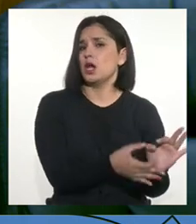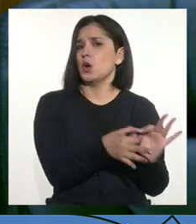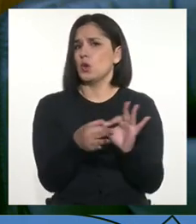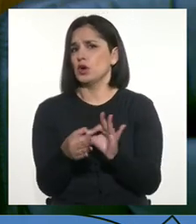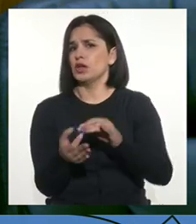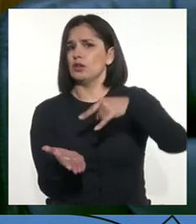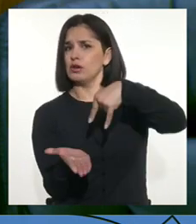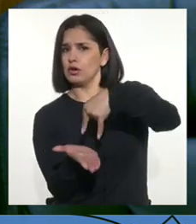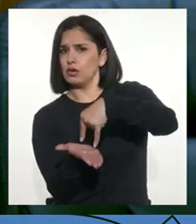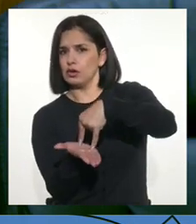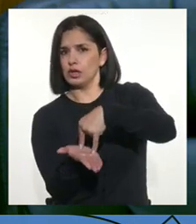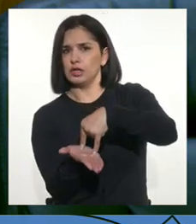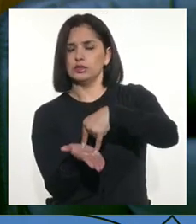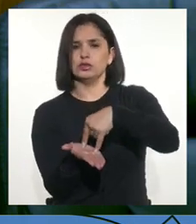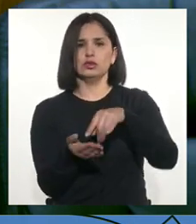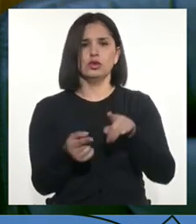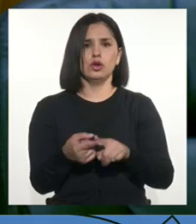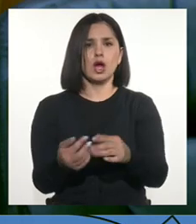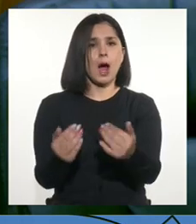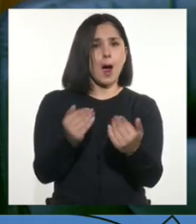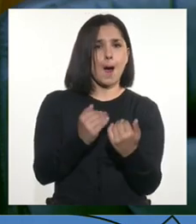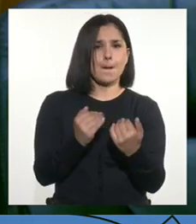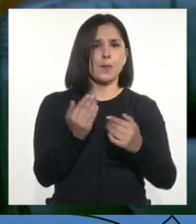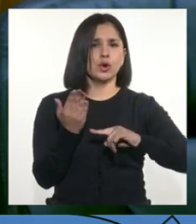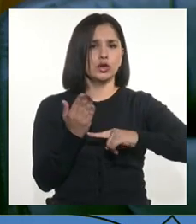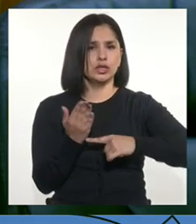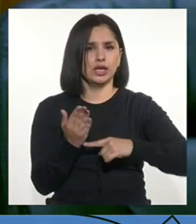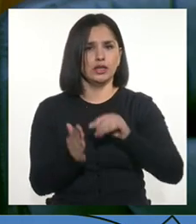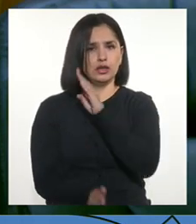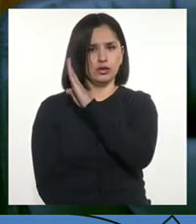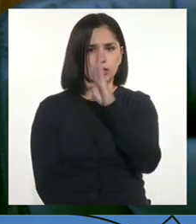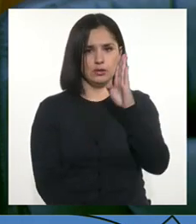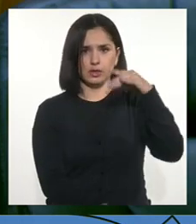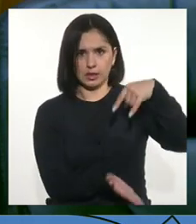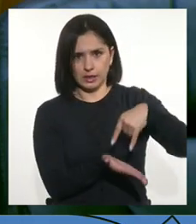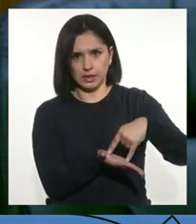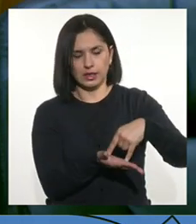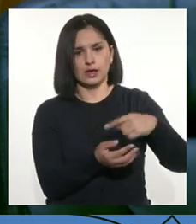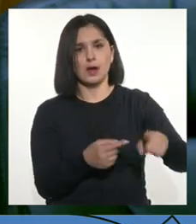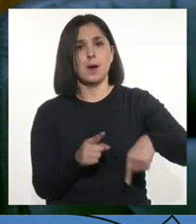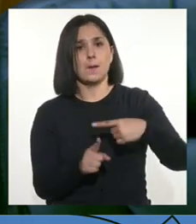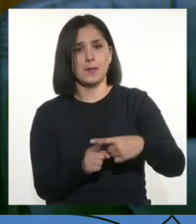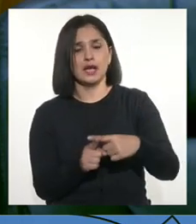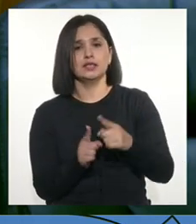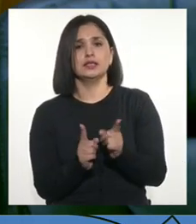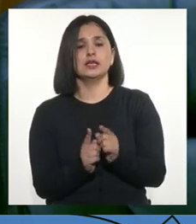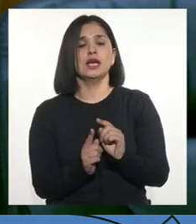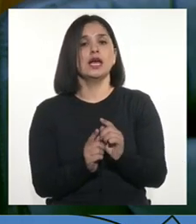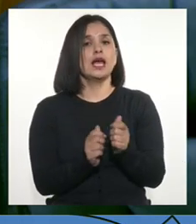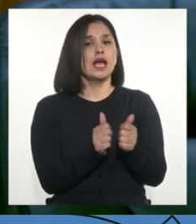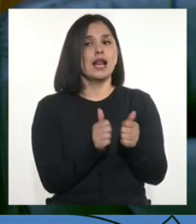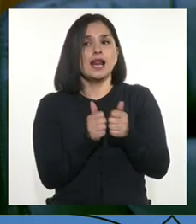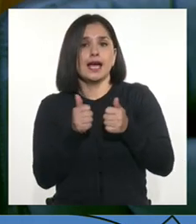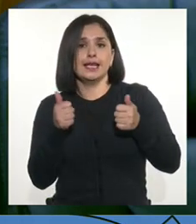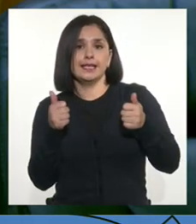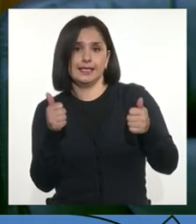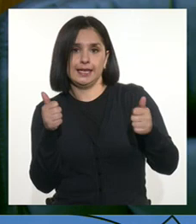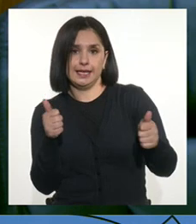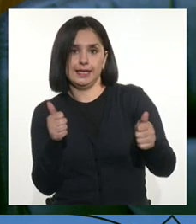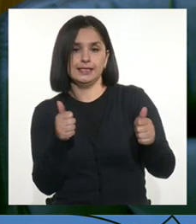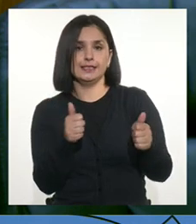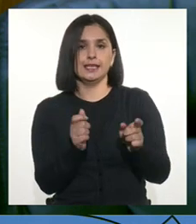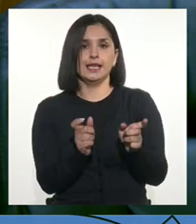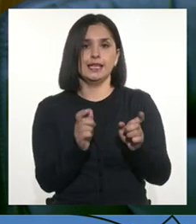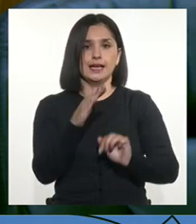congreso nacional con el apoyo técnico de la biblioteca del congreso nacional y las sugerencias que formulen la